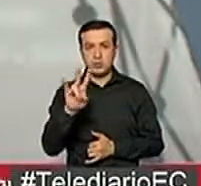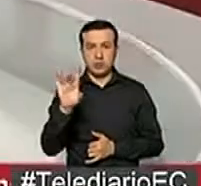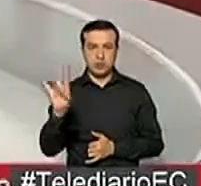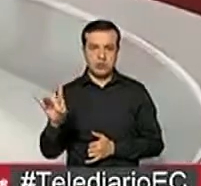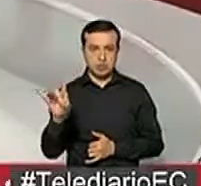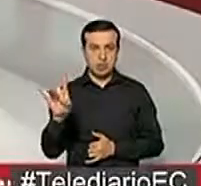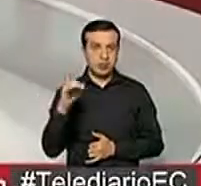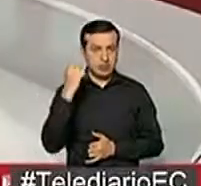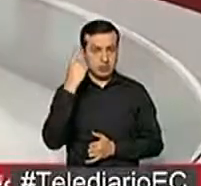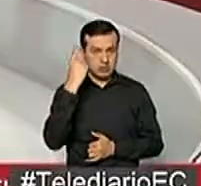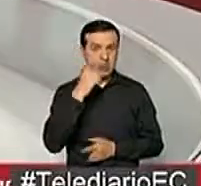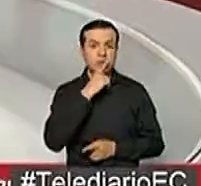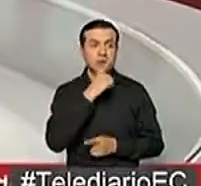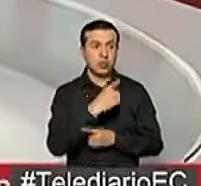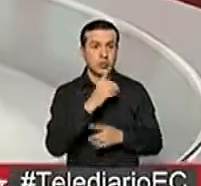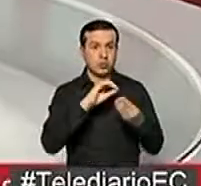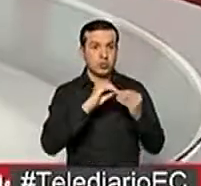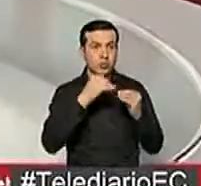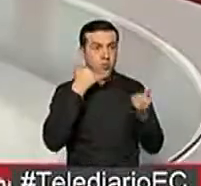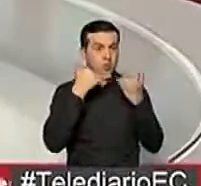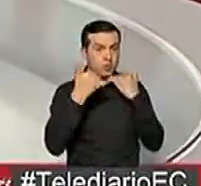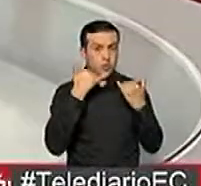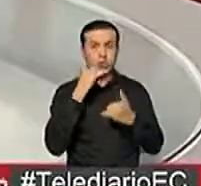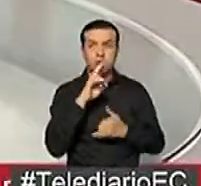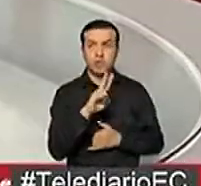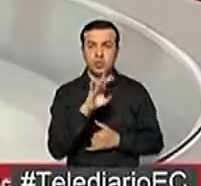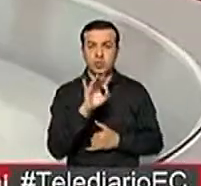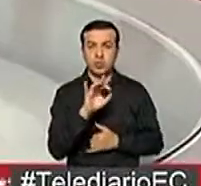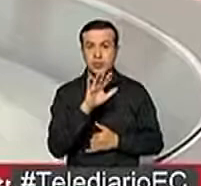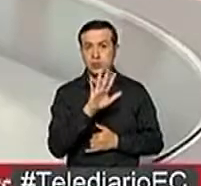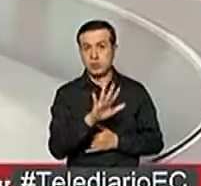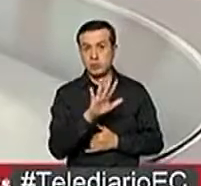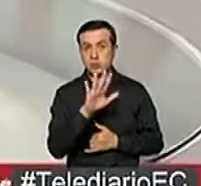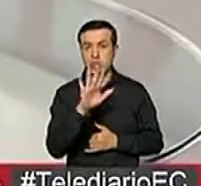0995-343928. Entendemos también que hay un número convencional, el